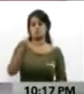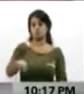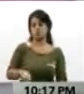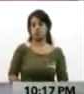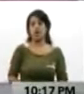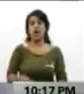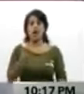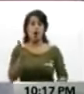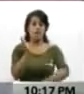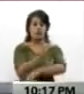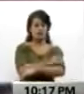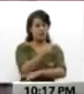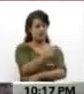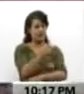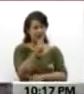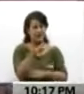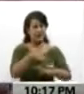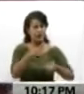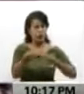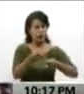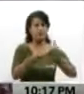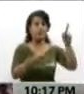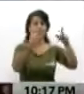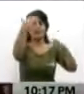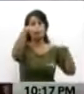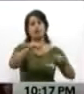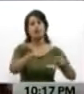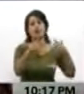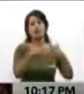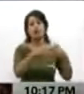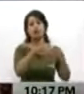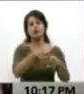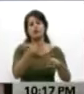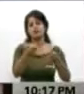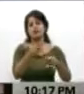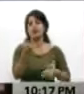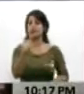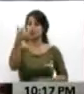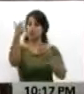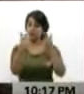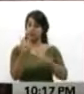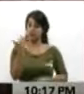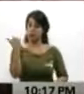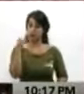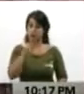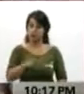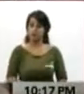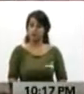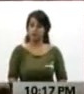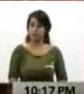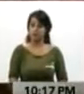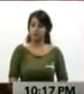la oposición gobernaría el imperio yanqui. Hugo Chávez